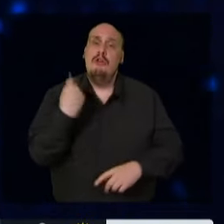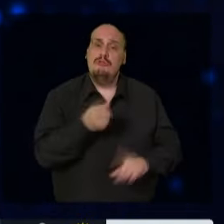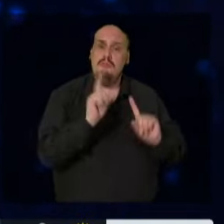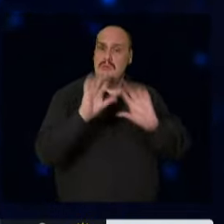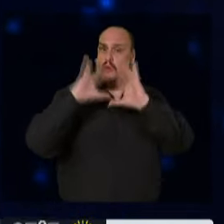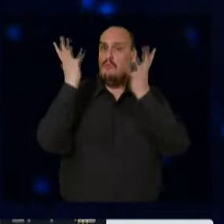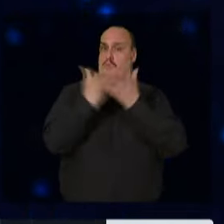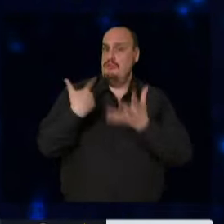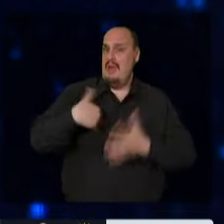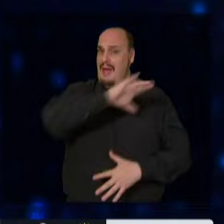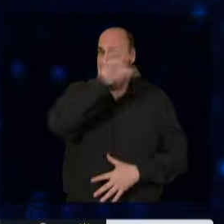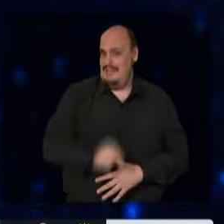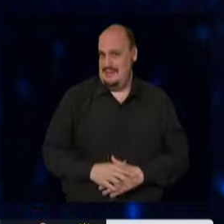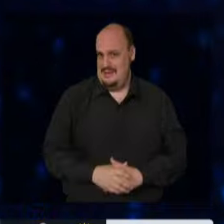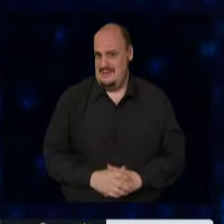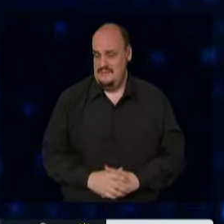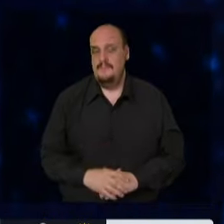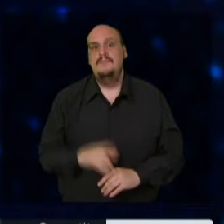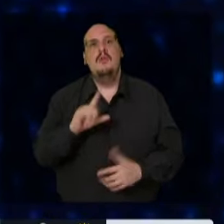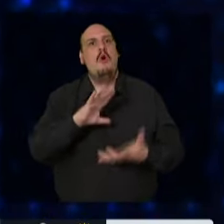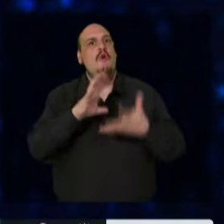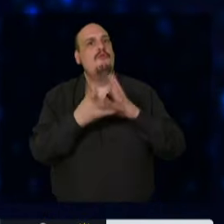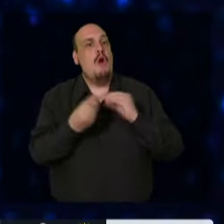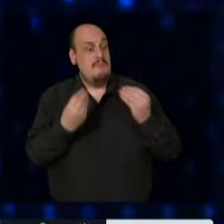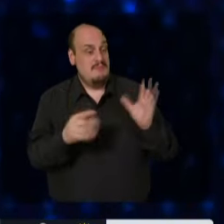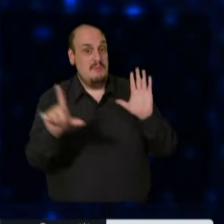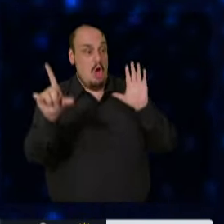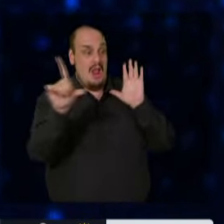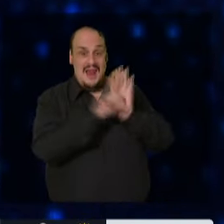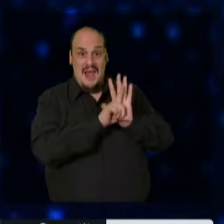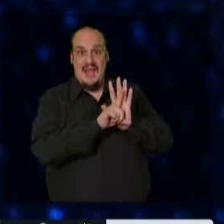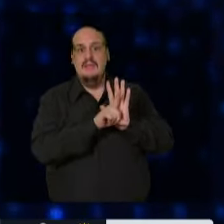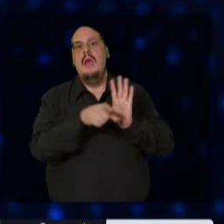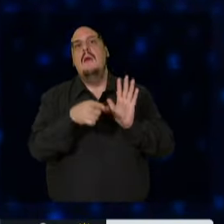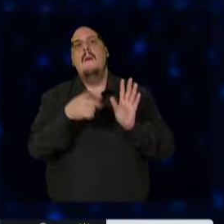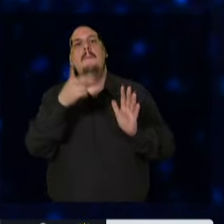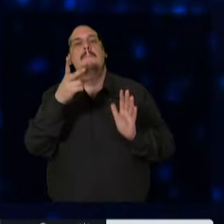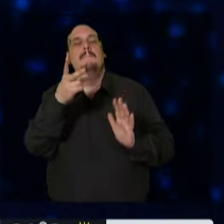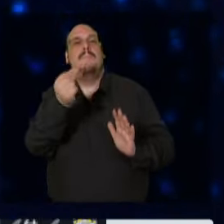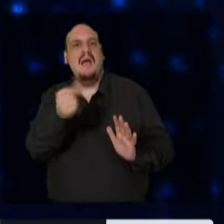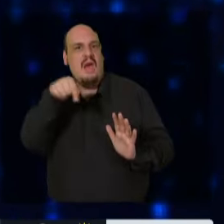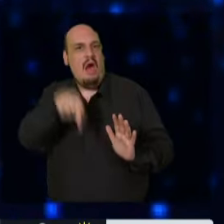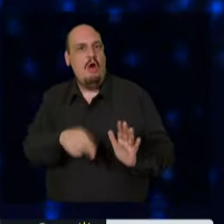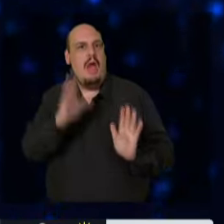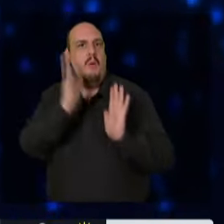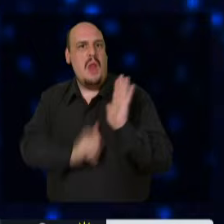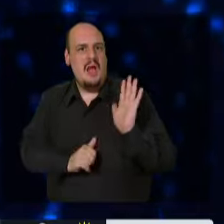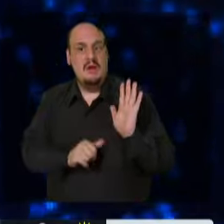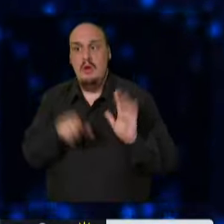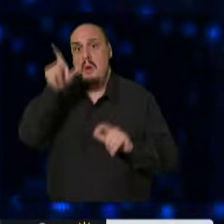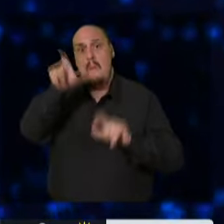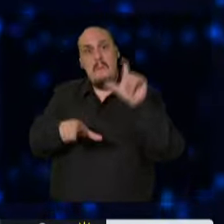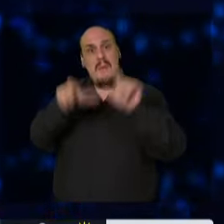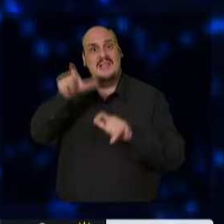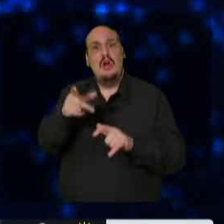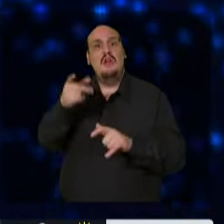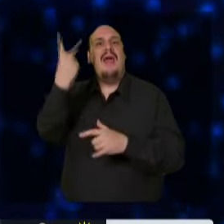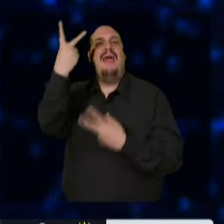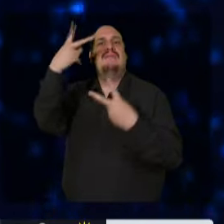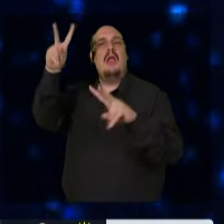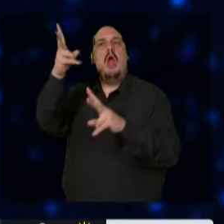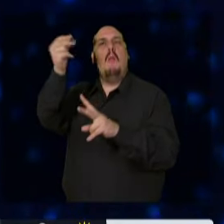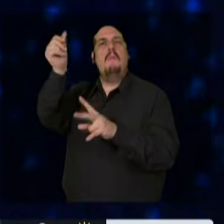para toda la Argentina, acompañada de una ley de blanqueo que nos permita que aquellos que tienen dinero en el exterior lo